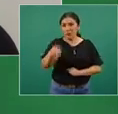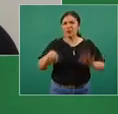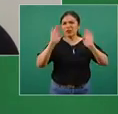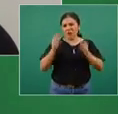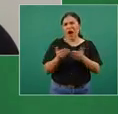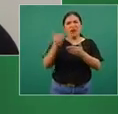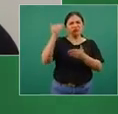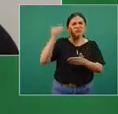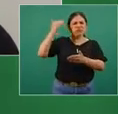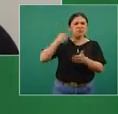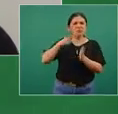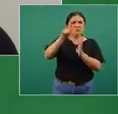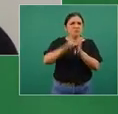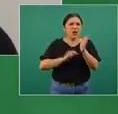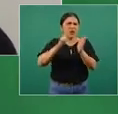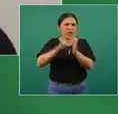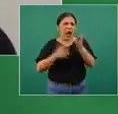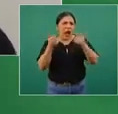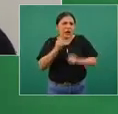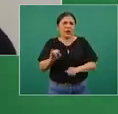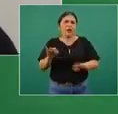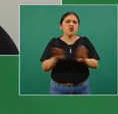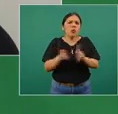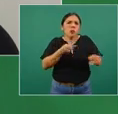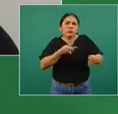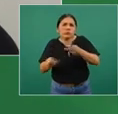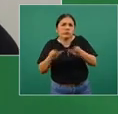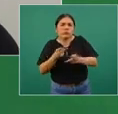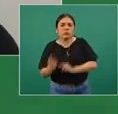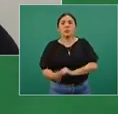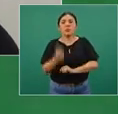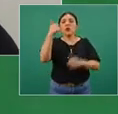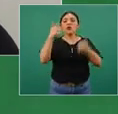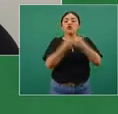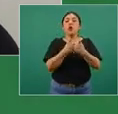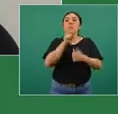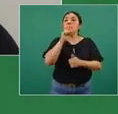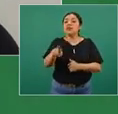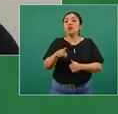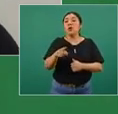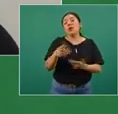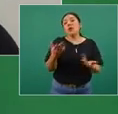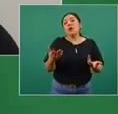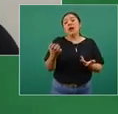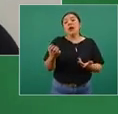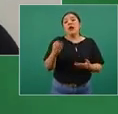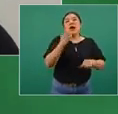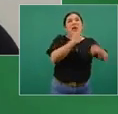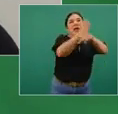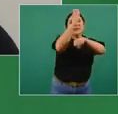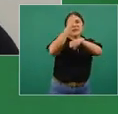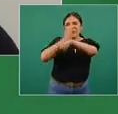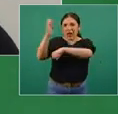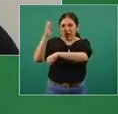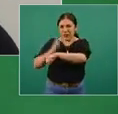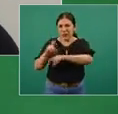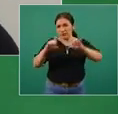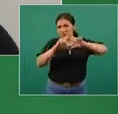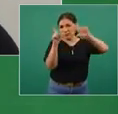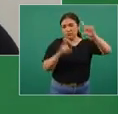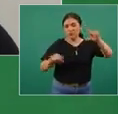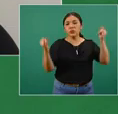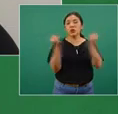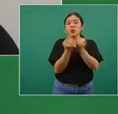hace algunos meses, y esta fue una iniciativa que primeramente empezó a través de las mismas entidades federativas y también a través